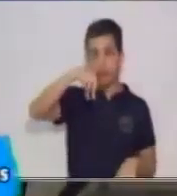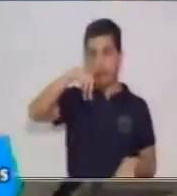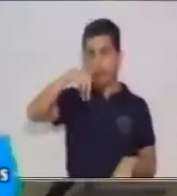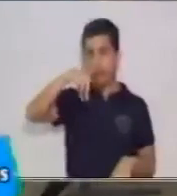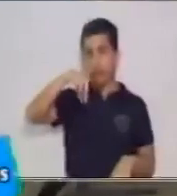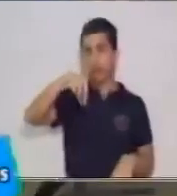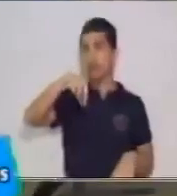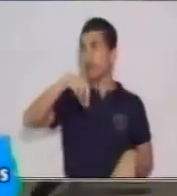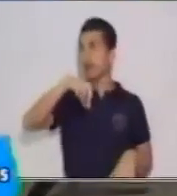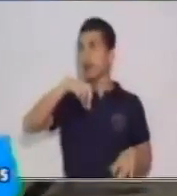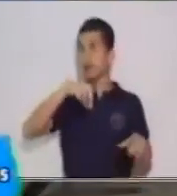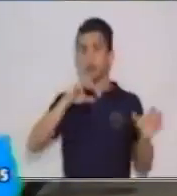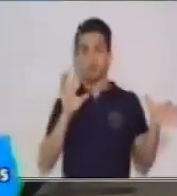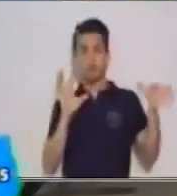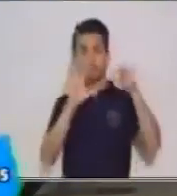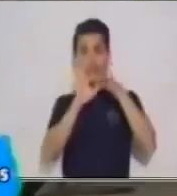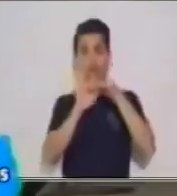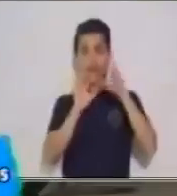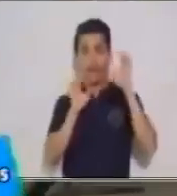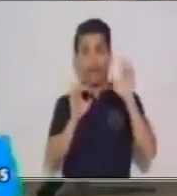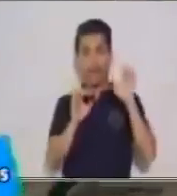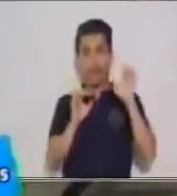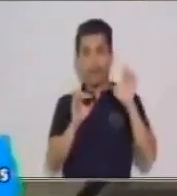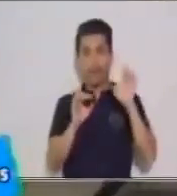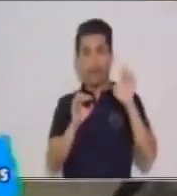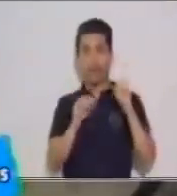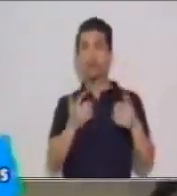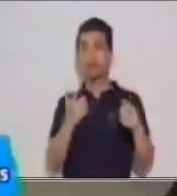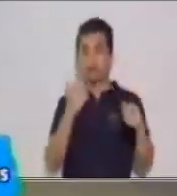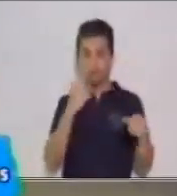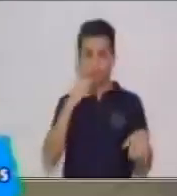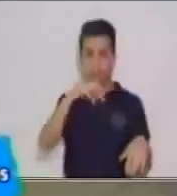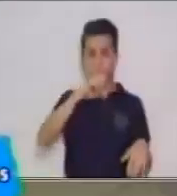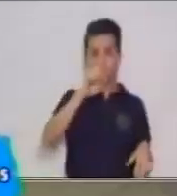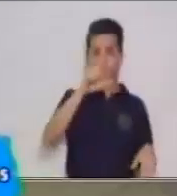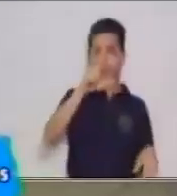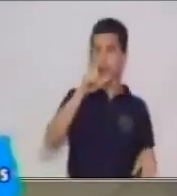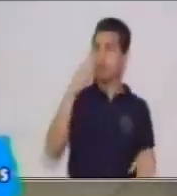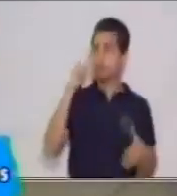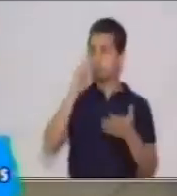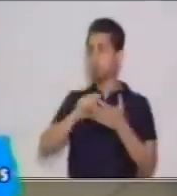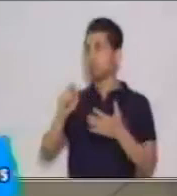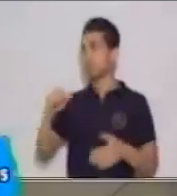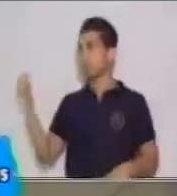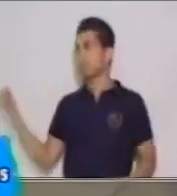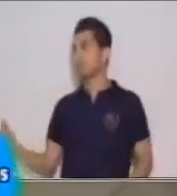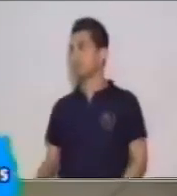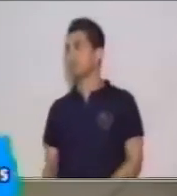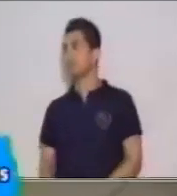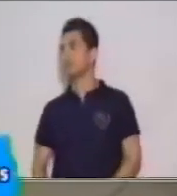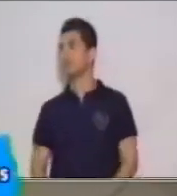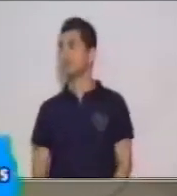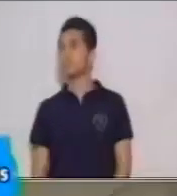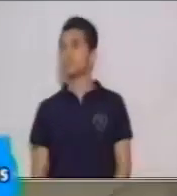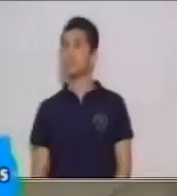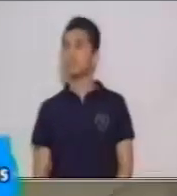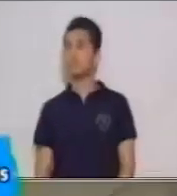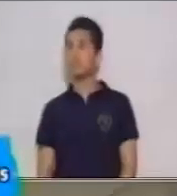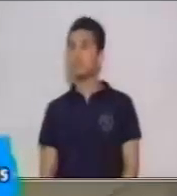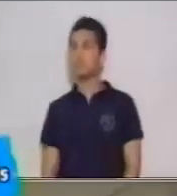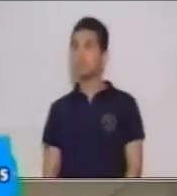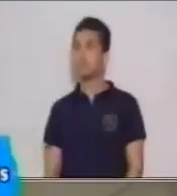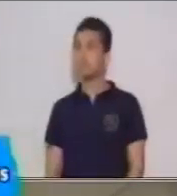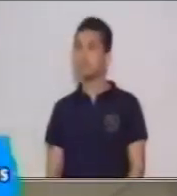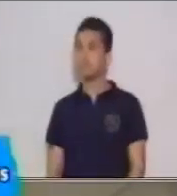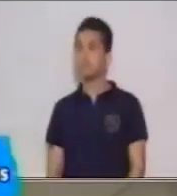P unida con la E. Y la vamos a escribir en nuestro